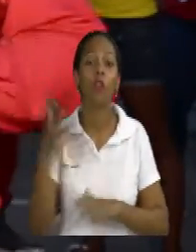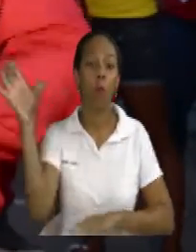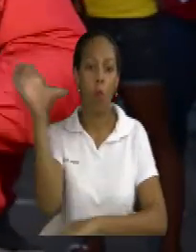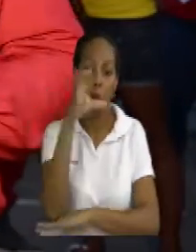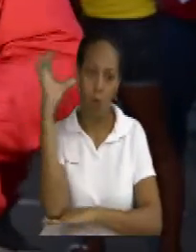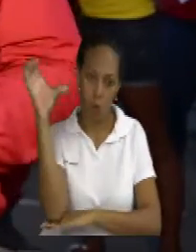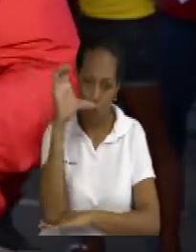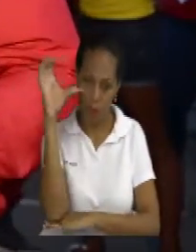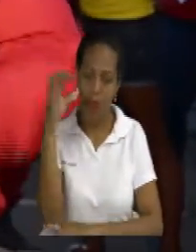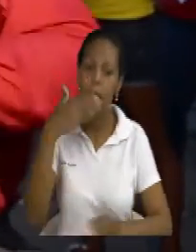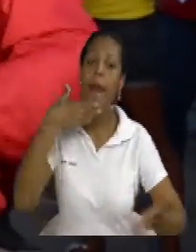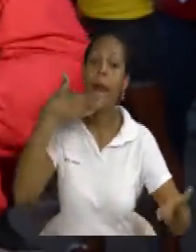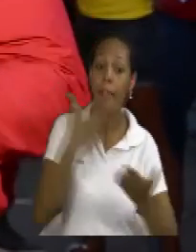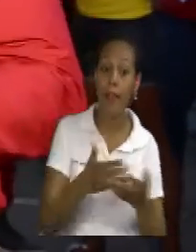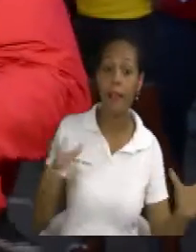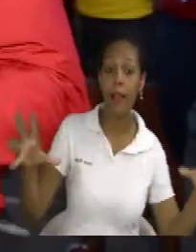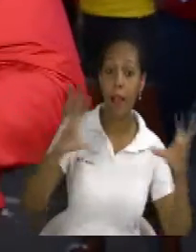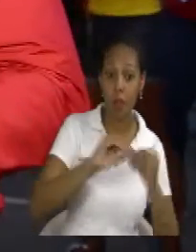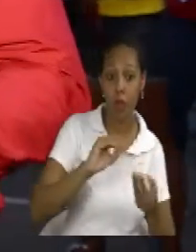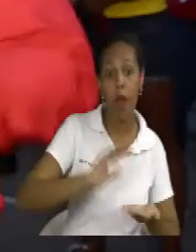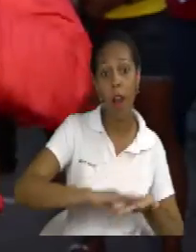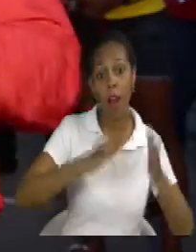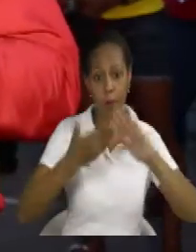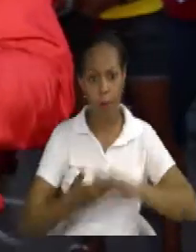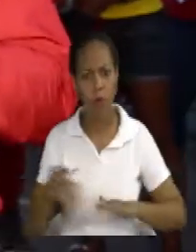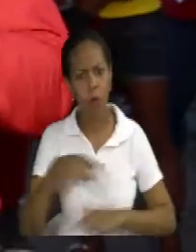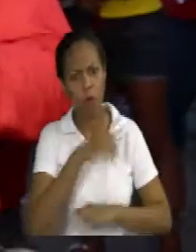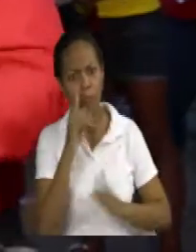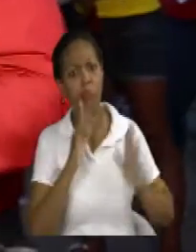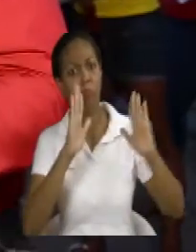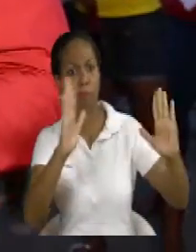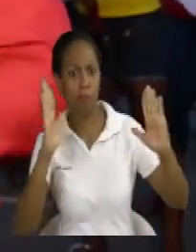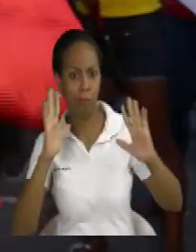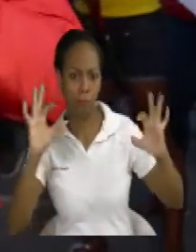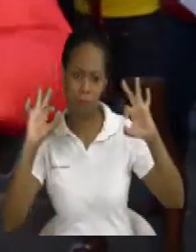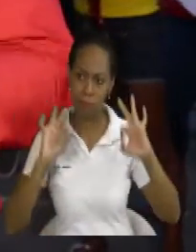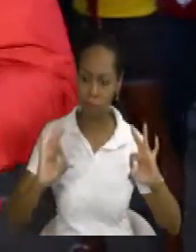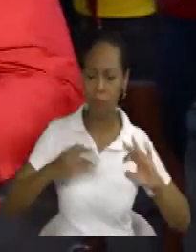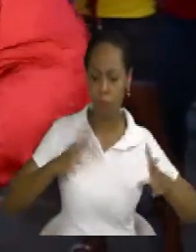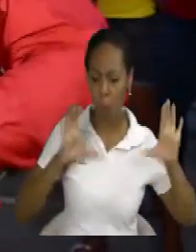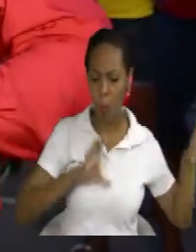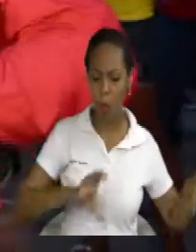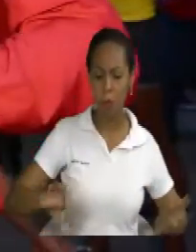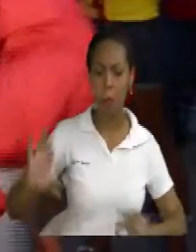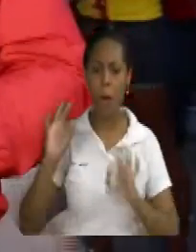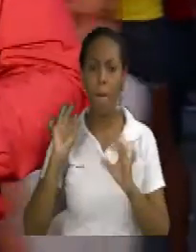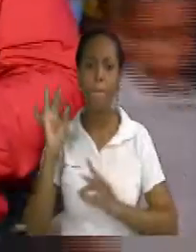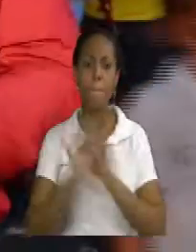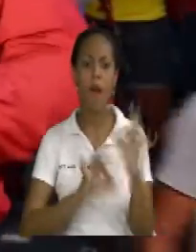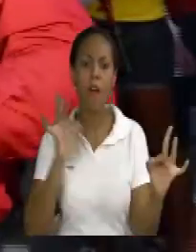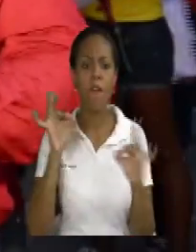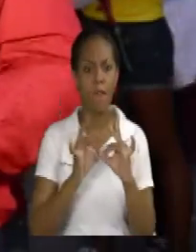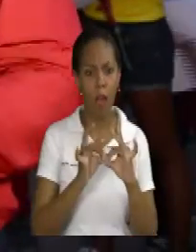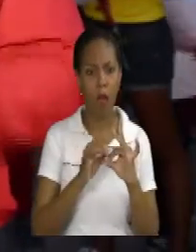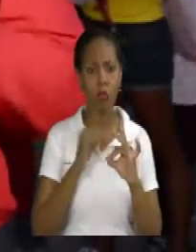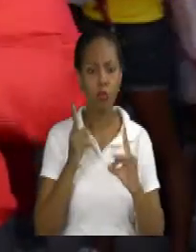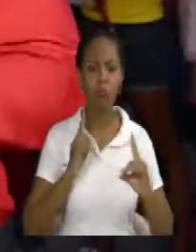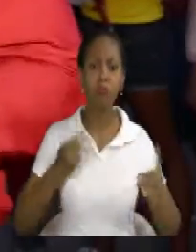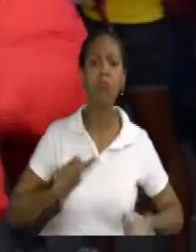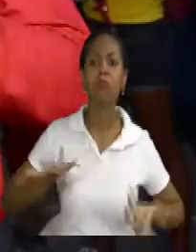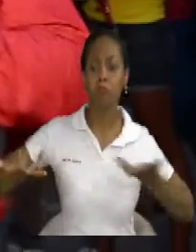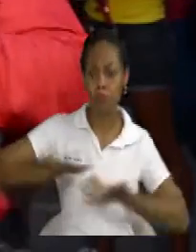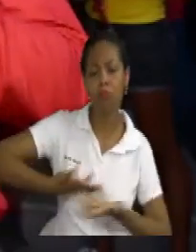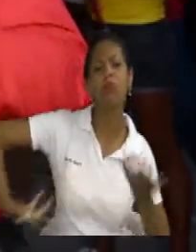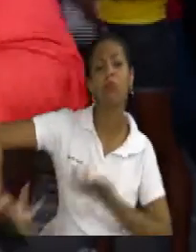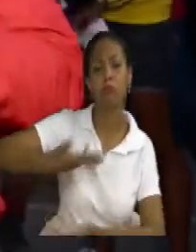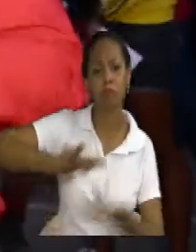uno y a la comunidad por lo bien que se han portado, por lo bien que han demostrado el civismo, la armonía y que todos